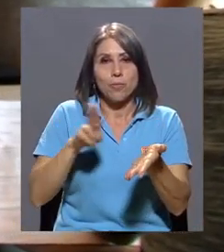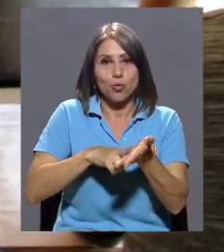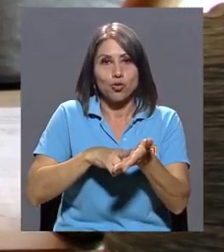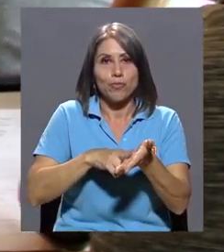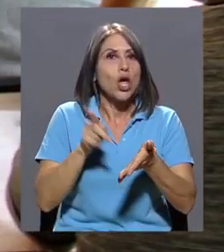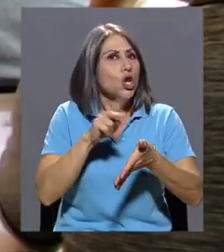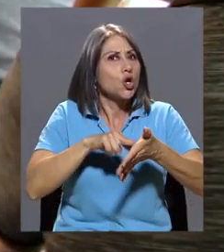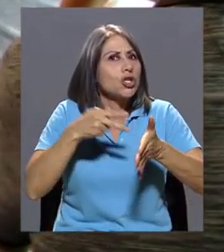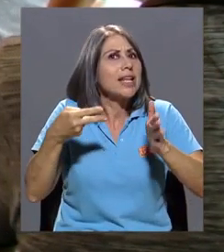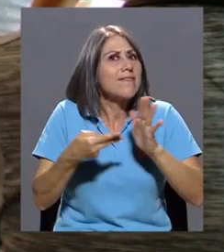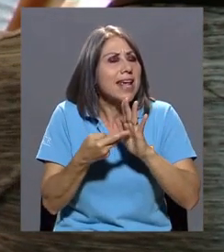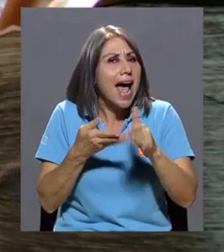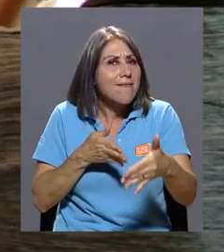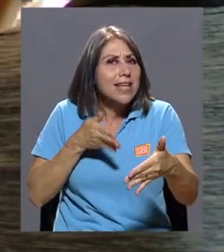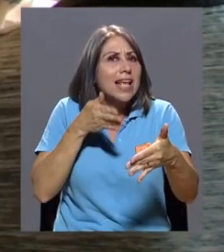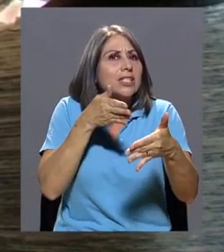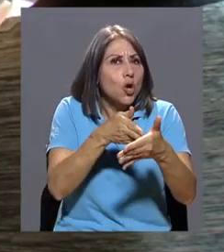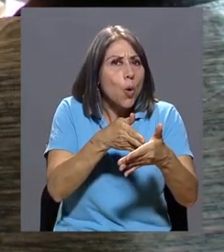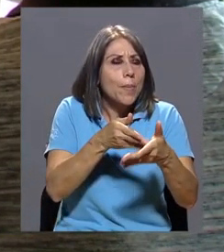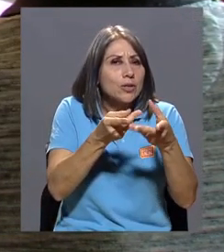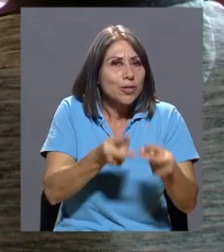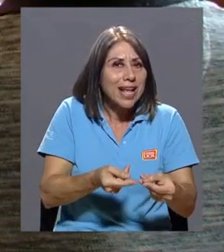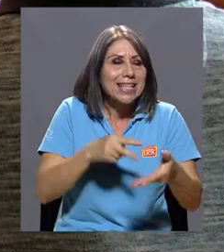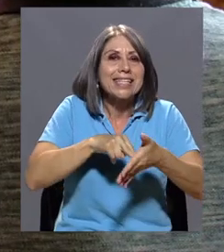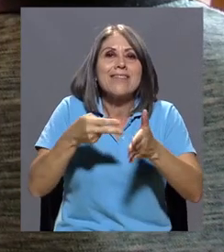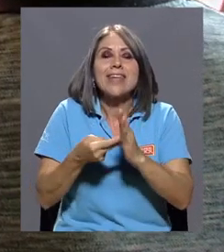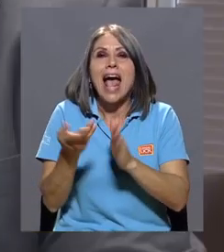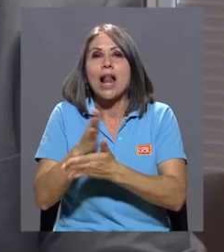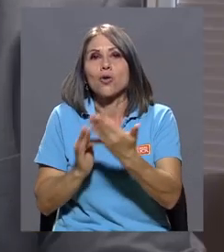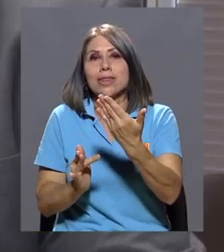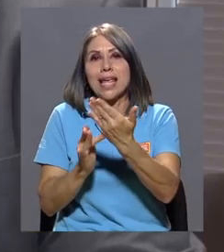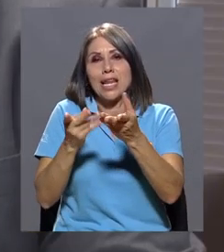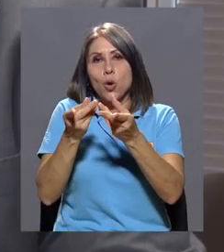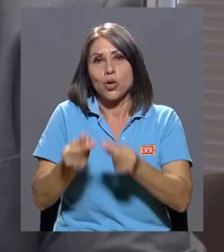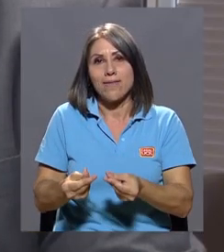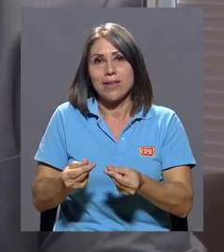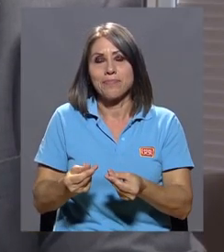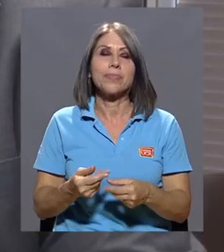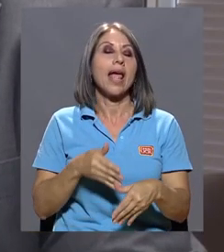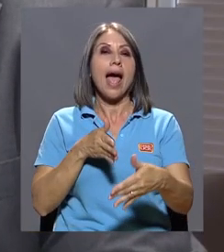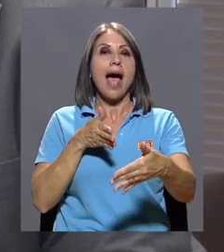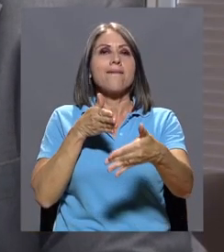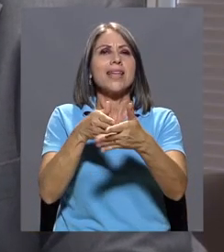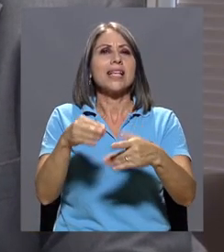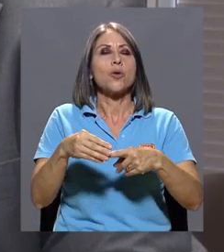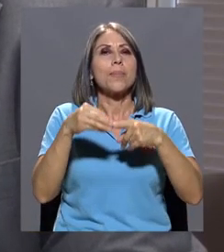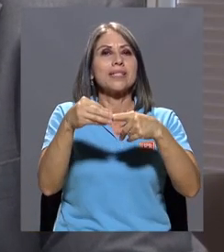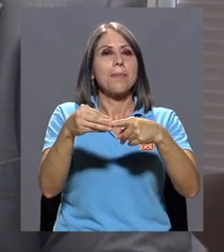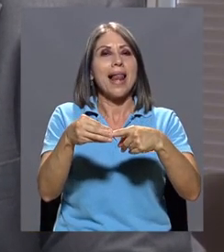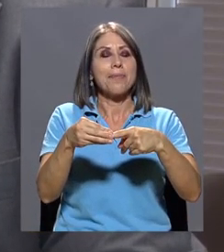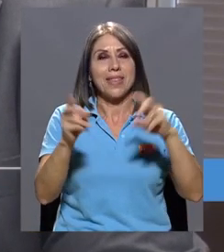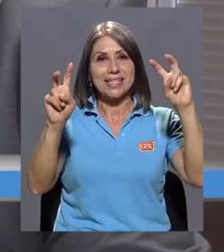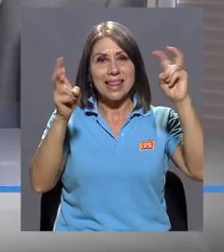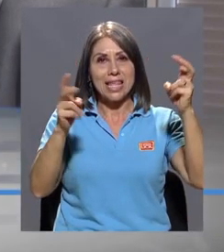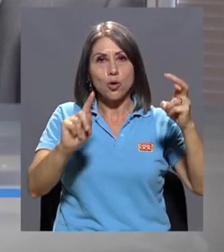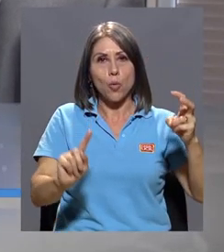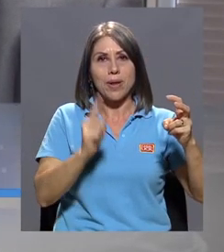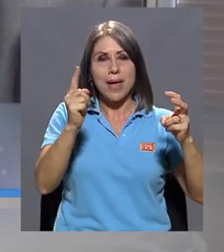presupuestaria sino más bien técnico contable la afectación principal es en el caso del título primero